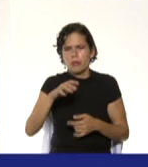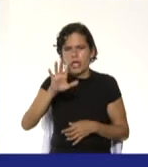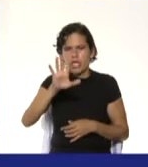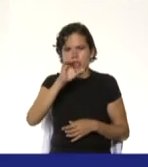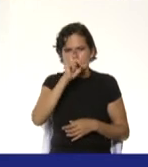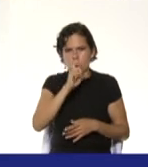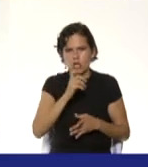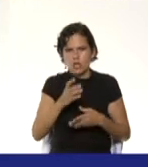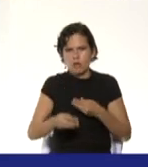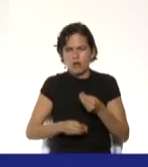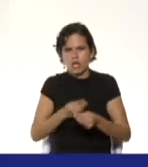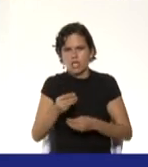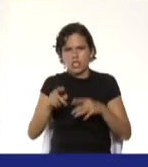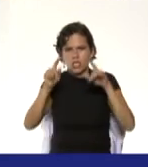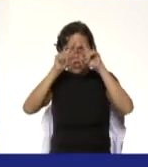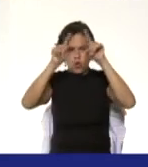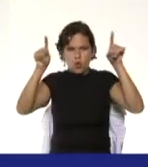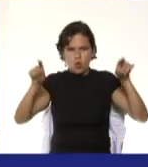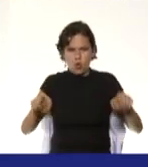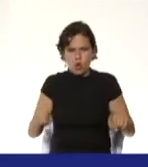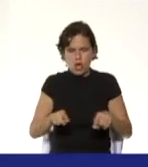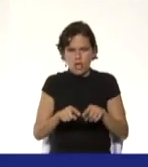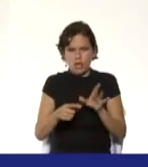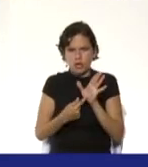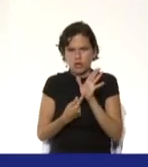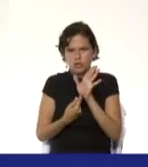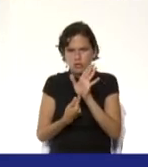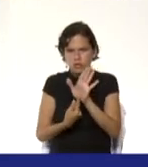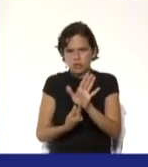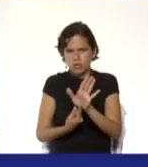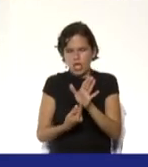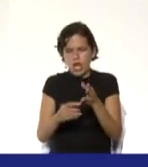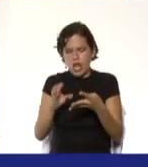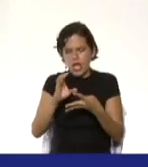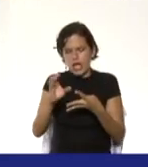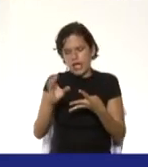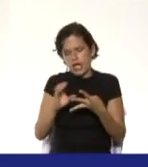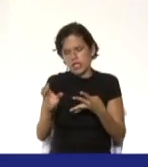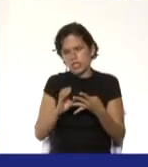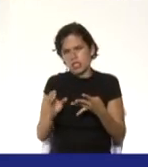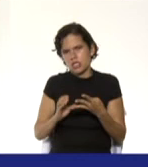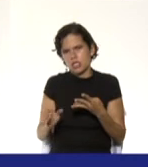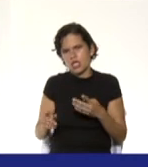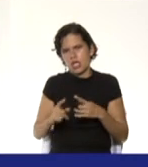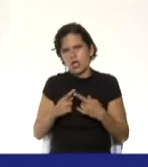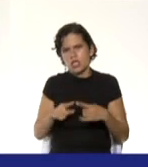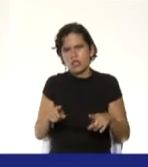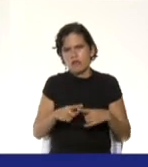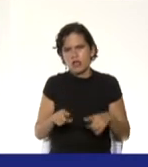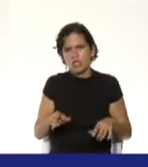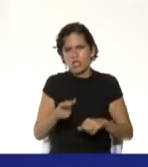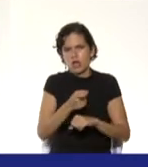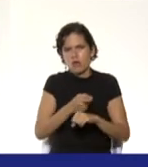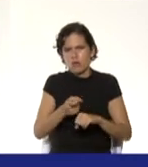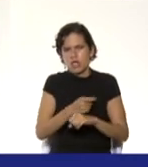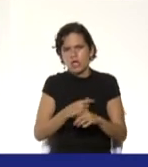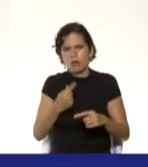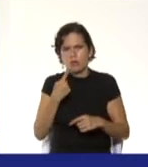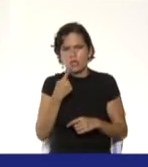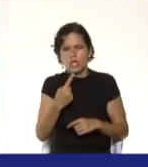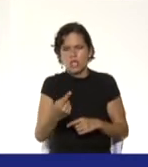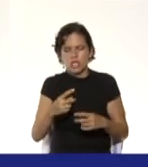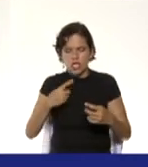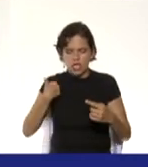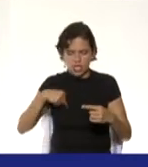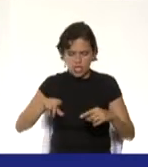para quinto año van a realizar un cuadro sinóptico señalando las características de los diferentes tipos de gobierno, como ya les